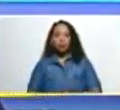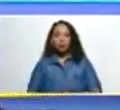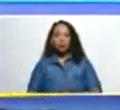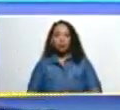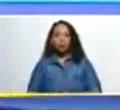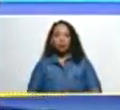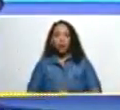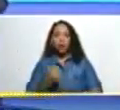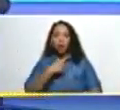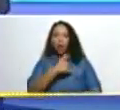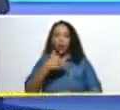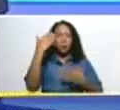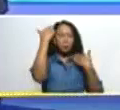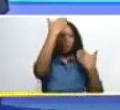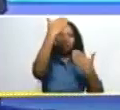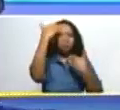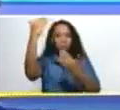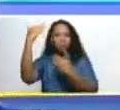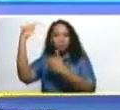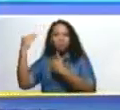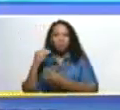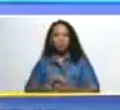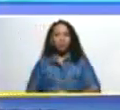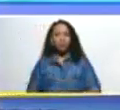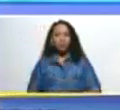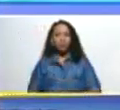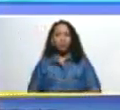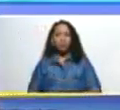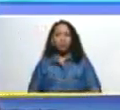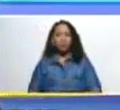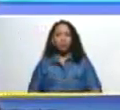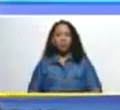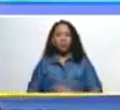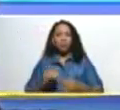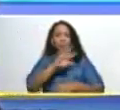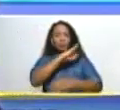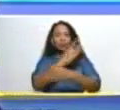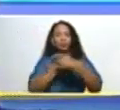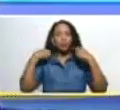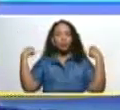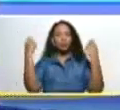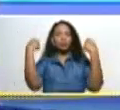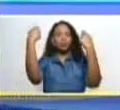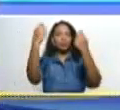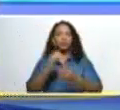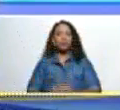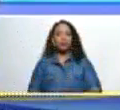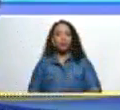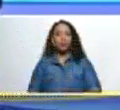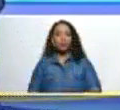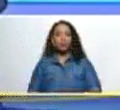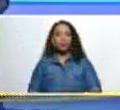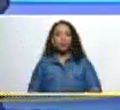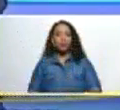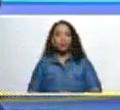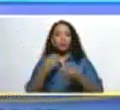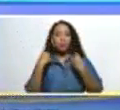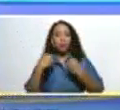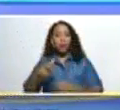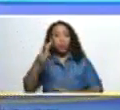Quiero saludar, bueno, al ministro del Poder Popular para la Seguridad,